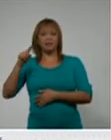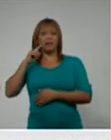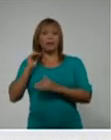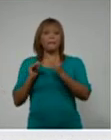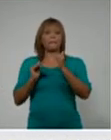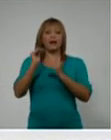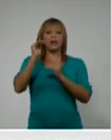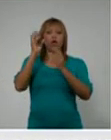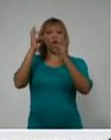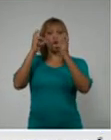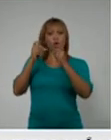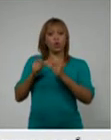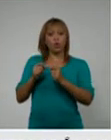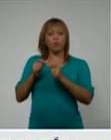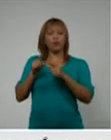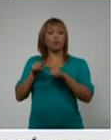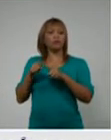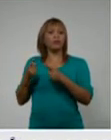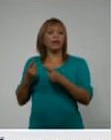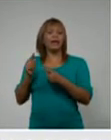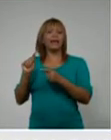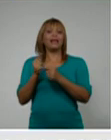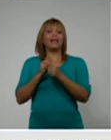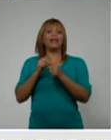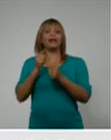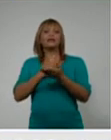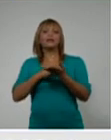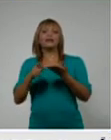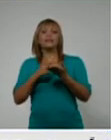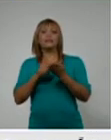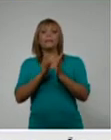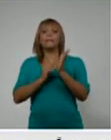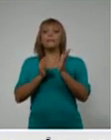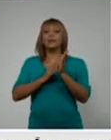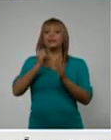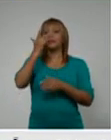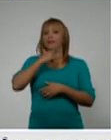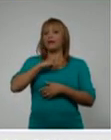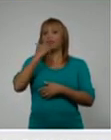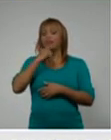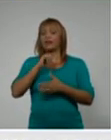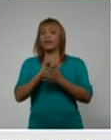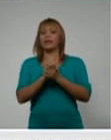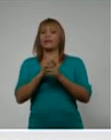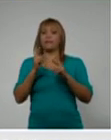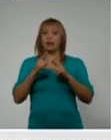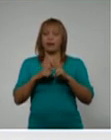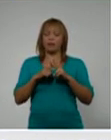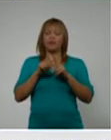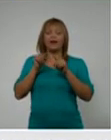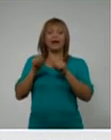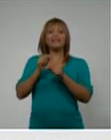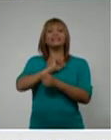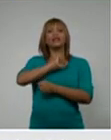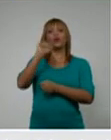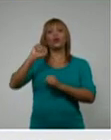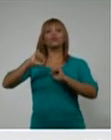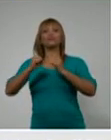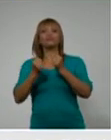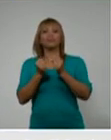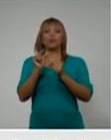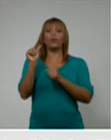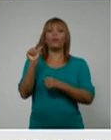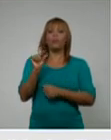número en los meses de abril y mayo. Esto se logró controlar, claro,